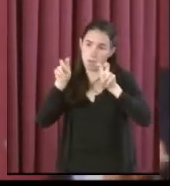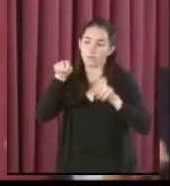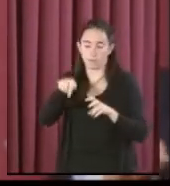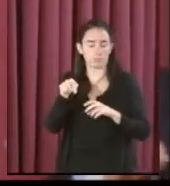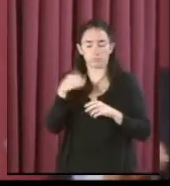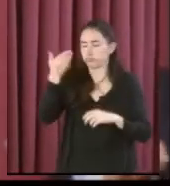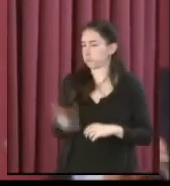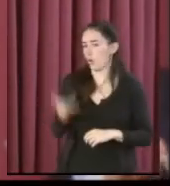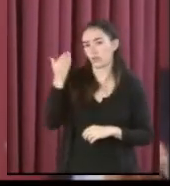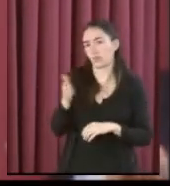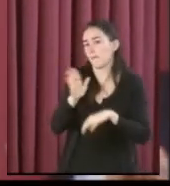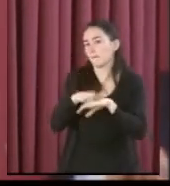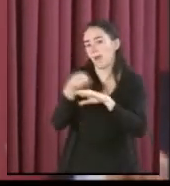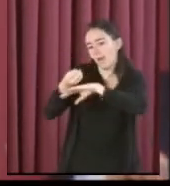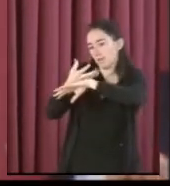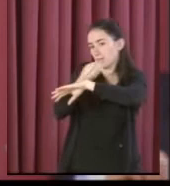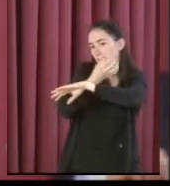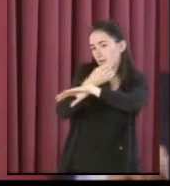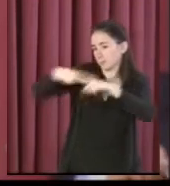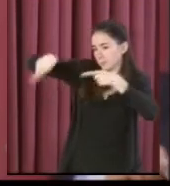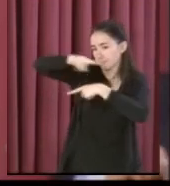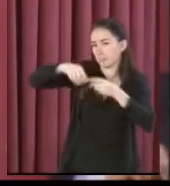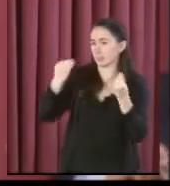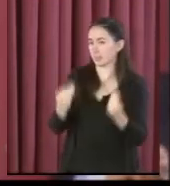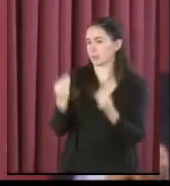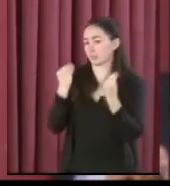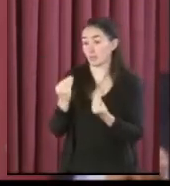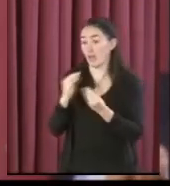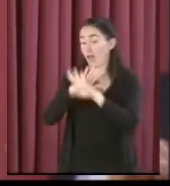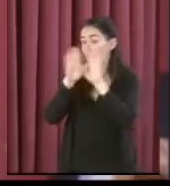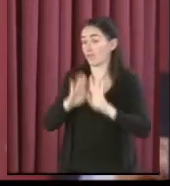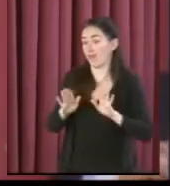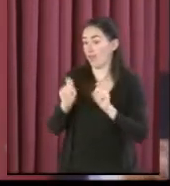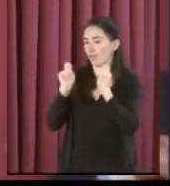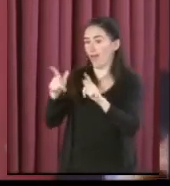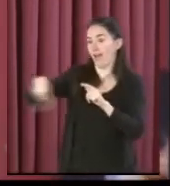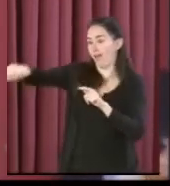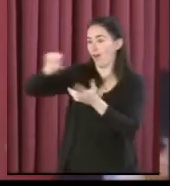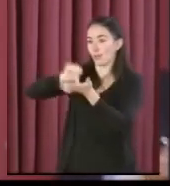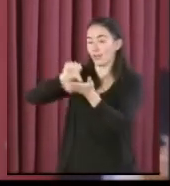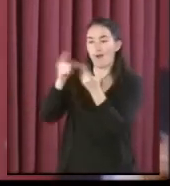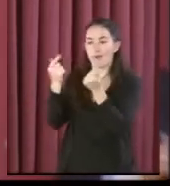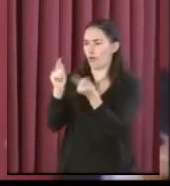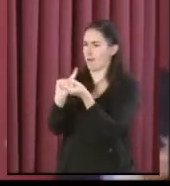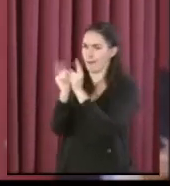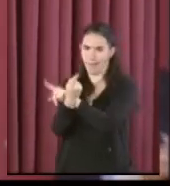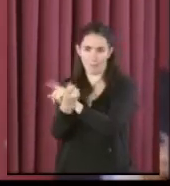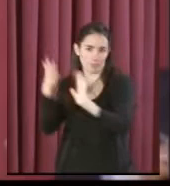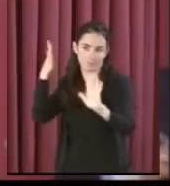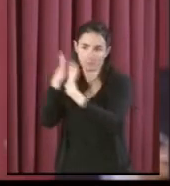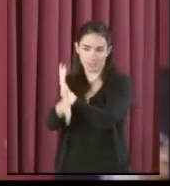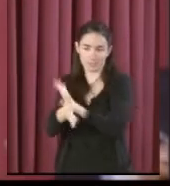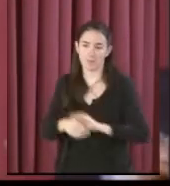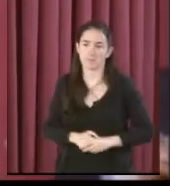en el marco de la integración del ferrocarril, que cambiará para siempre la fisonomía de la ciudad.